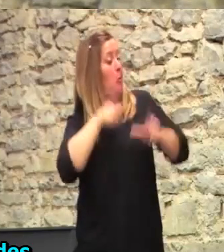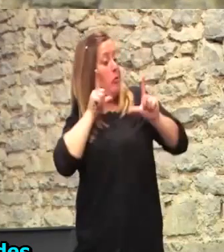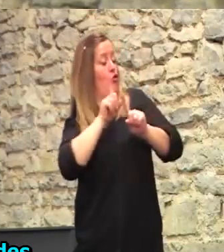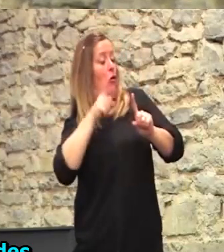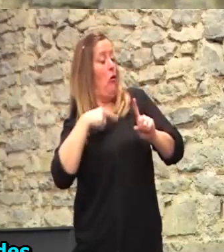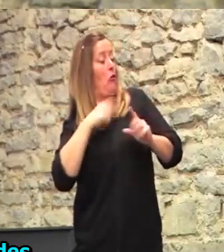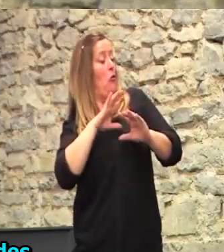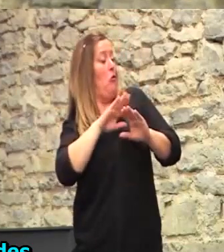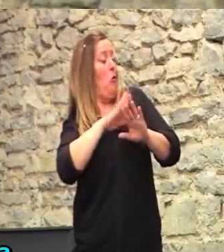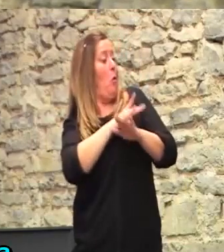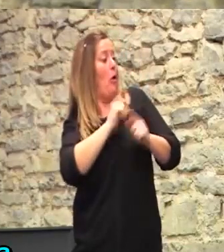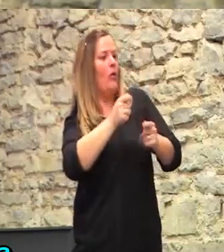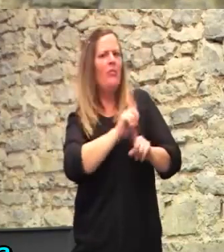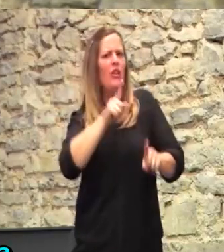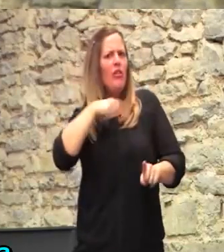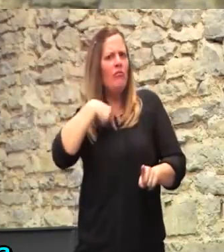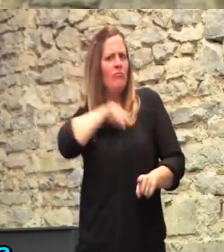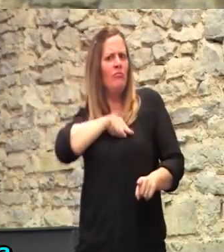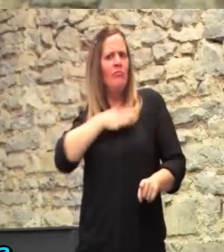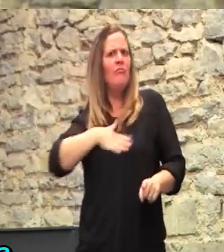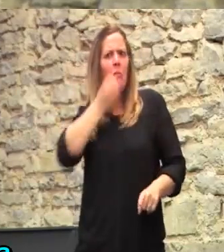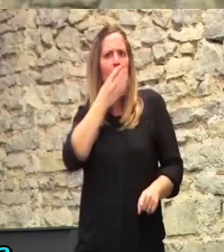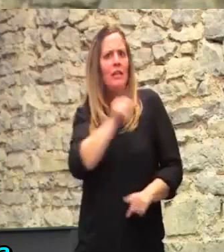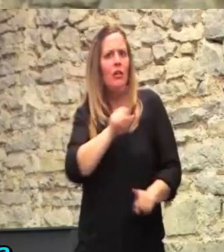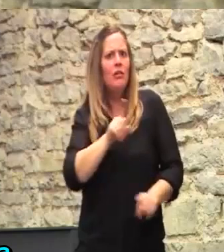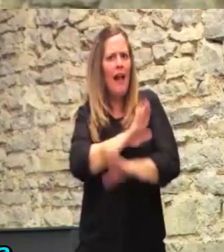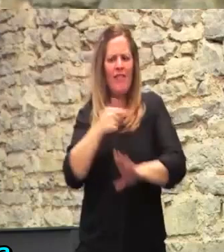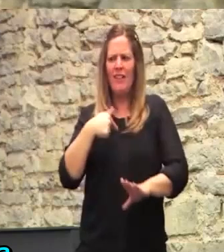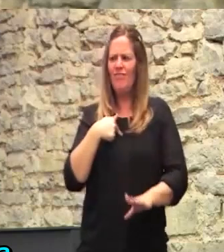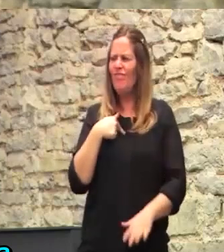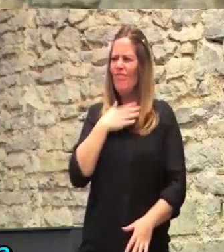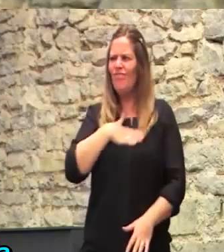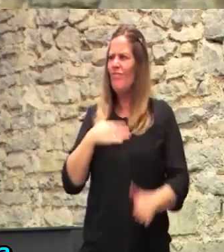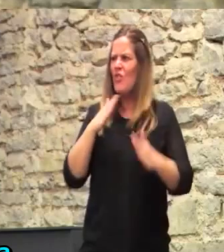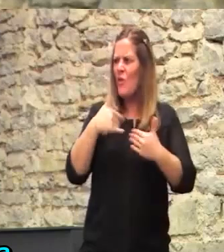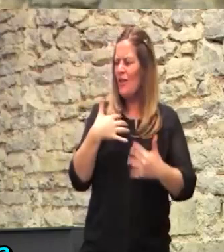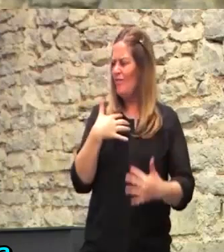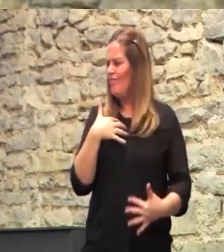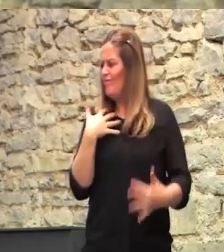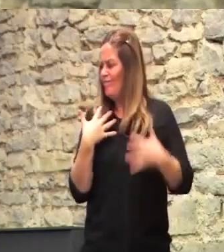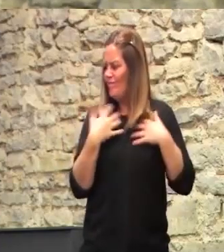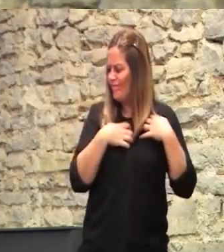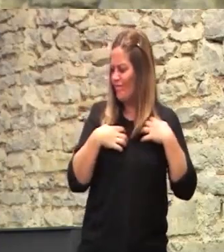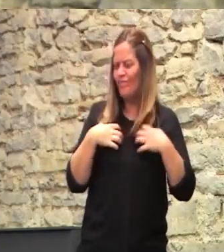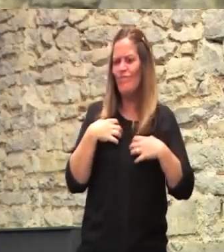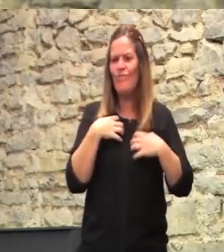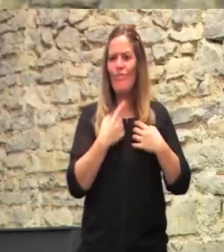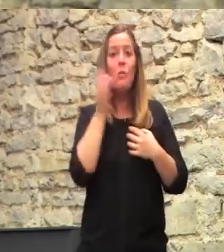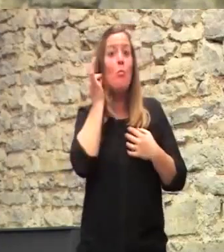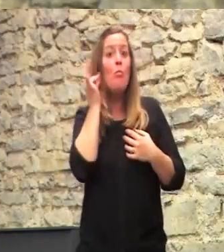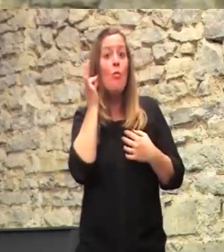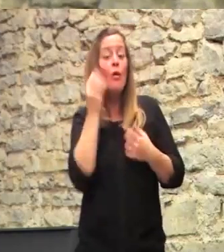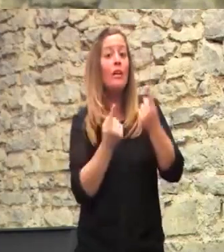darle ciertas incomodidades y las incomodidades llevaron a que algunas empezaron a darse cuenta de que es en un lugar